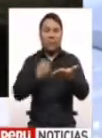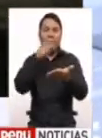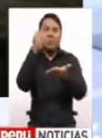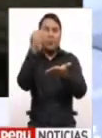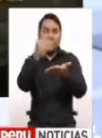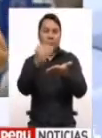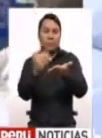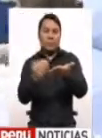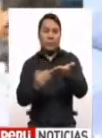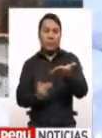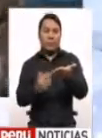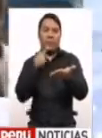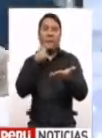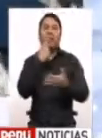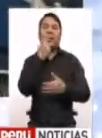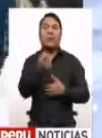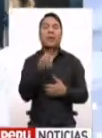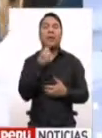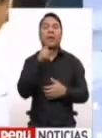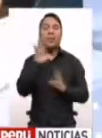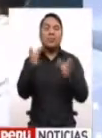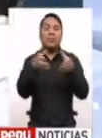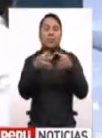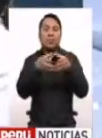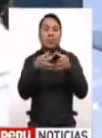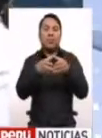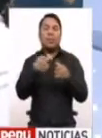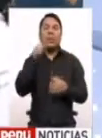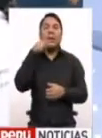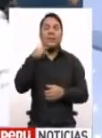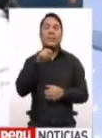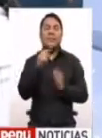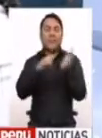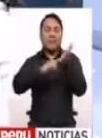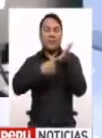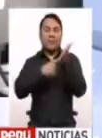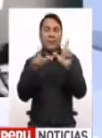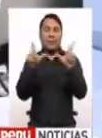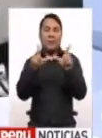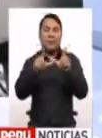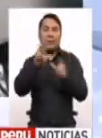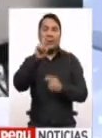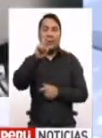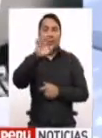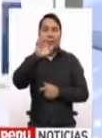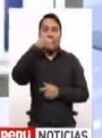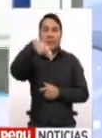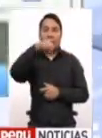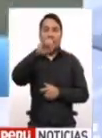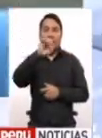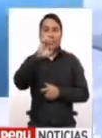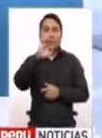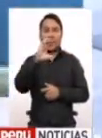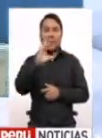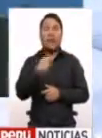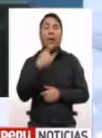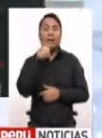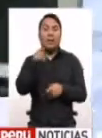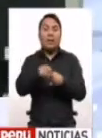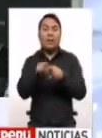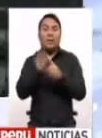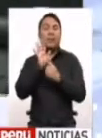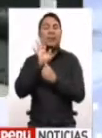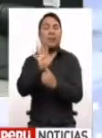según señalaron representantes del Registro Nacional de Identificación y Estado Civil. También señalaron que